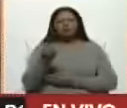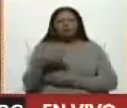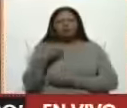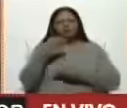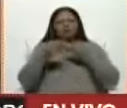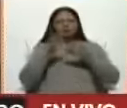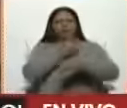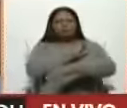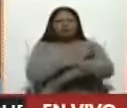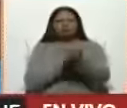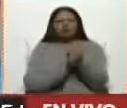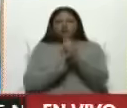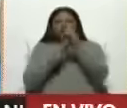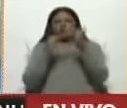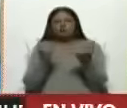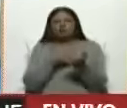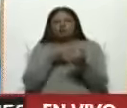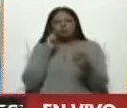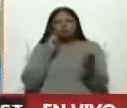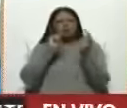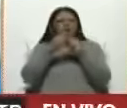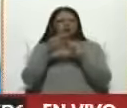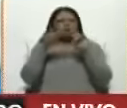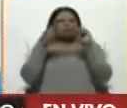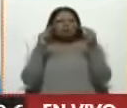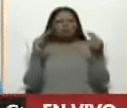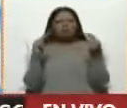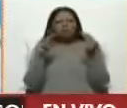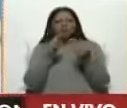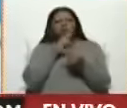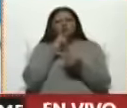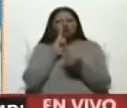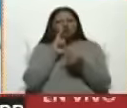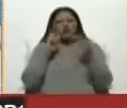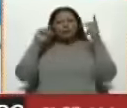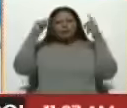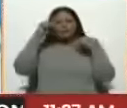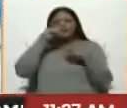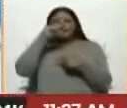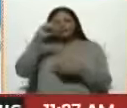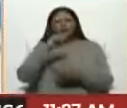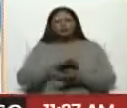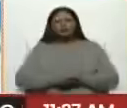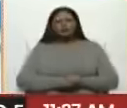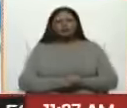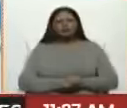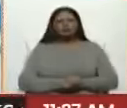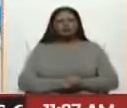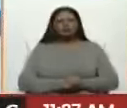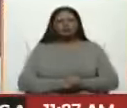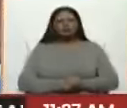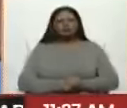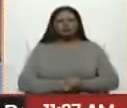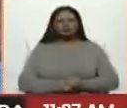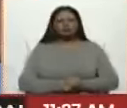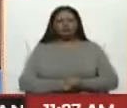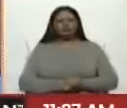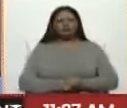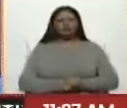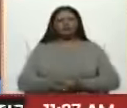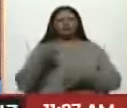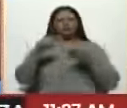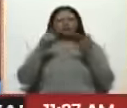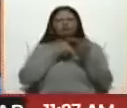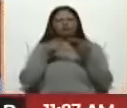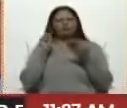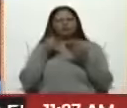fuerza y el liderazgo para llevar adelante esos cambios en paz se llama Nicolás Maduro. Pero para eso, compañeros, necesitamos tener